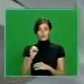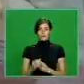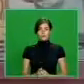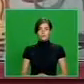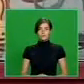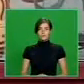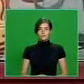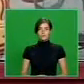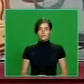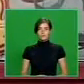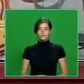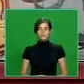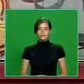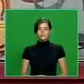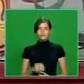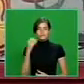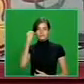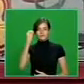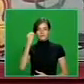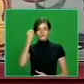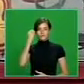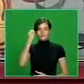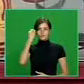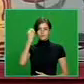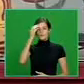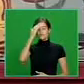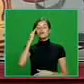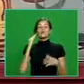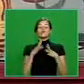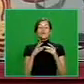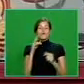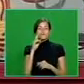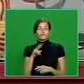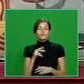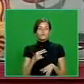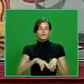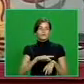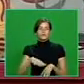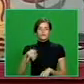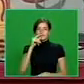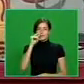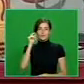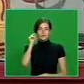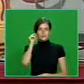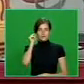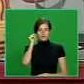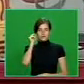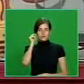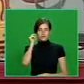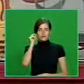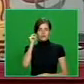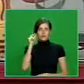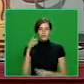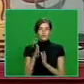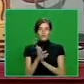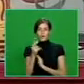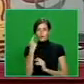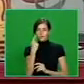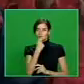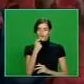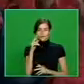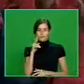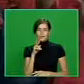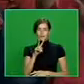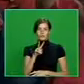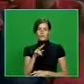90 reflexiones todo visto desde los niños y niñas desde su óptica y para